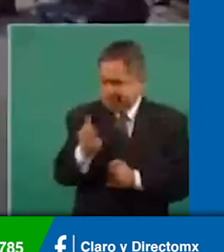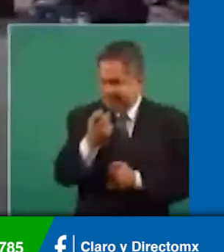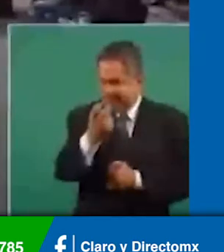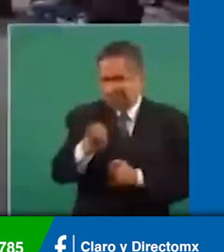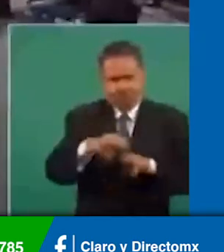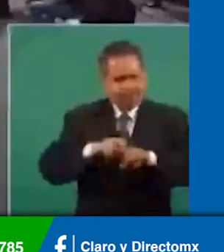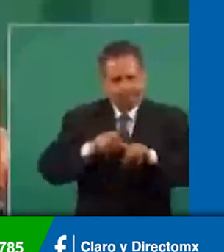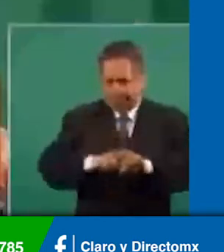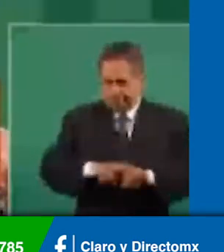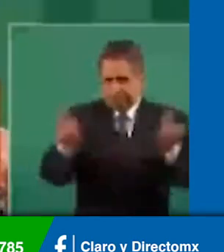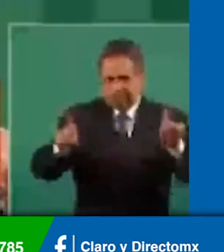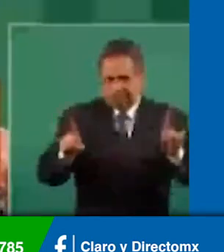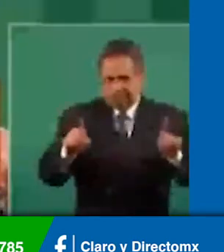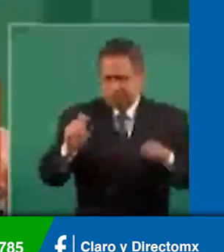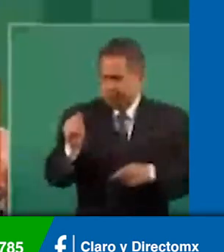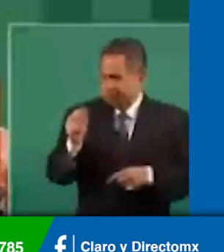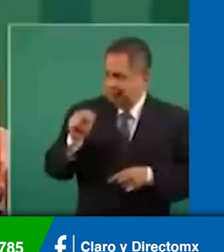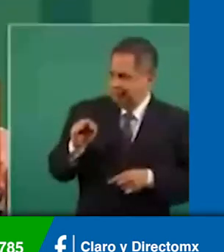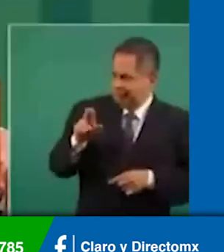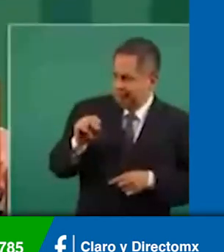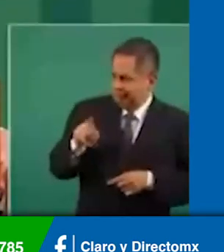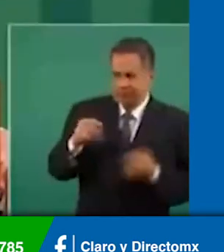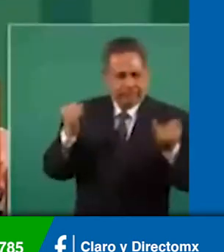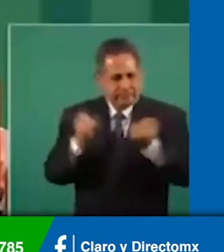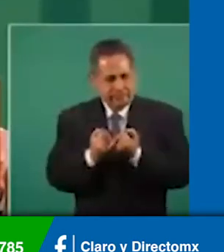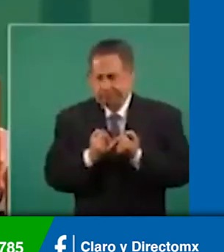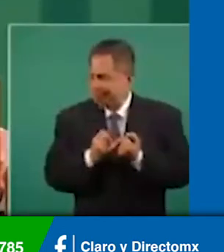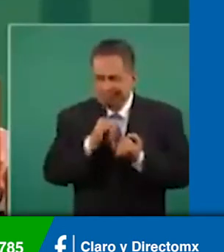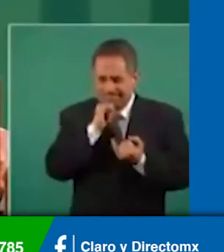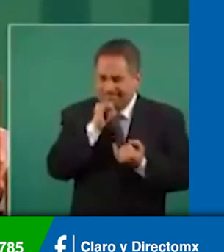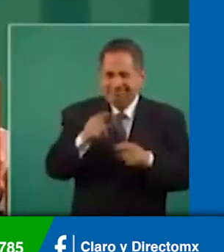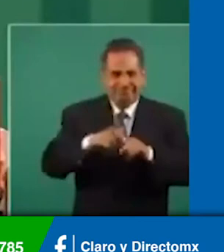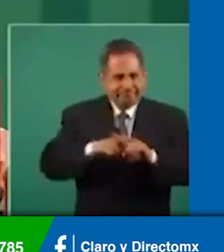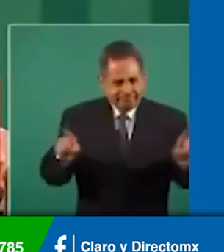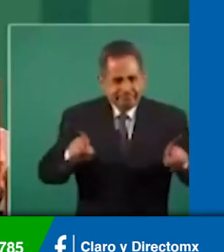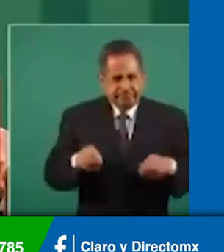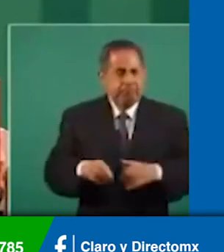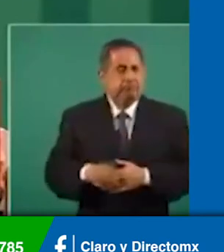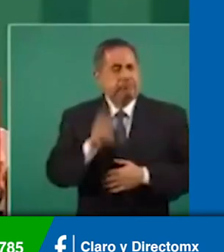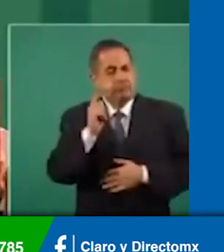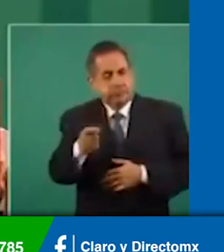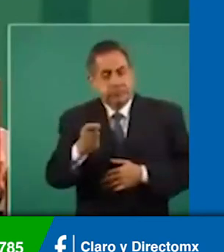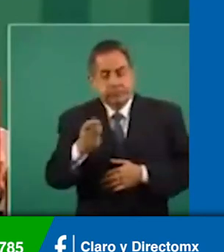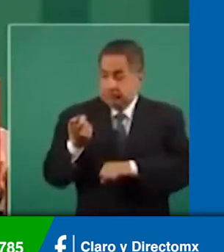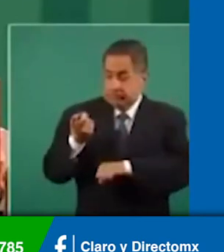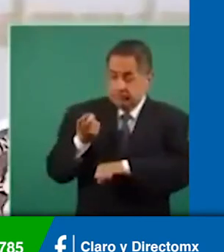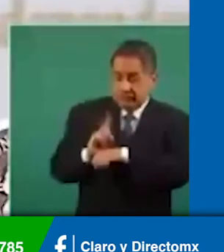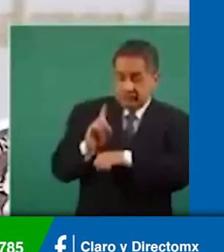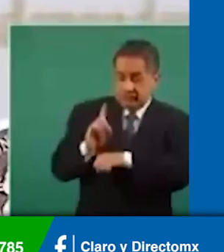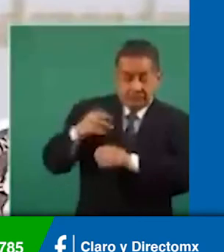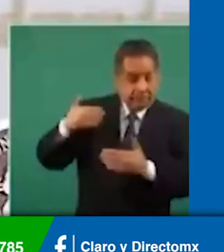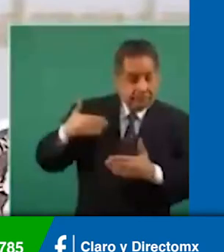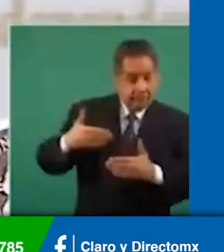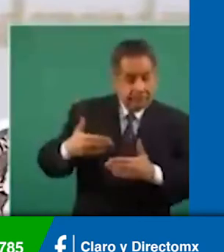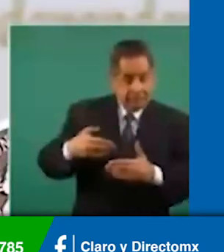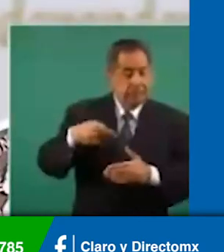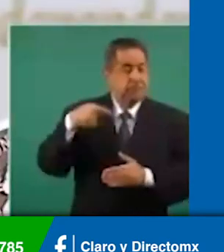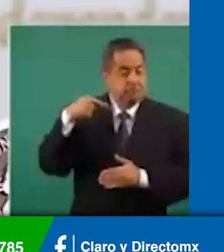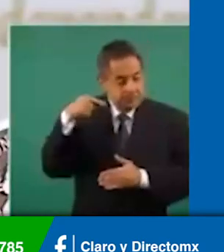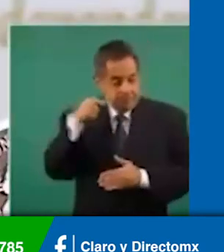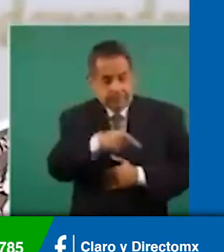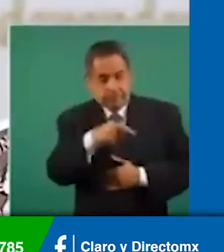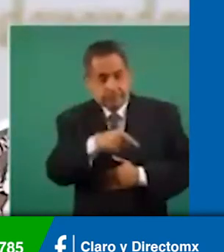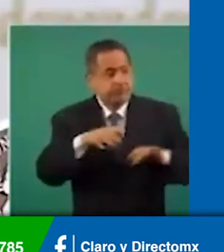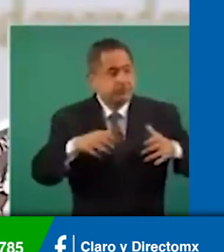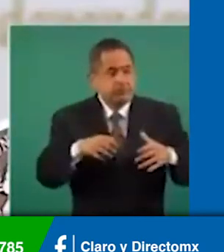enferma desde san fernando todos los días a partir de que sucedió está este evento